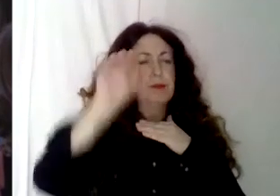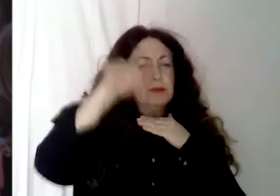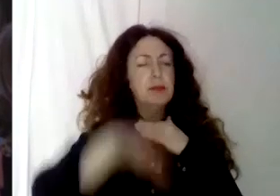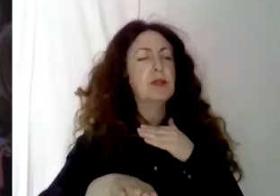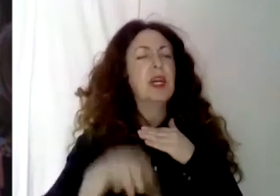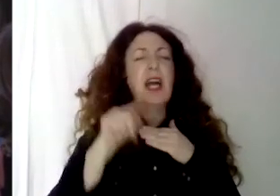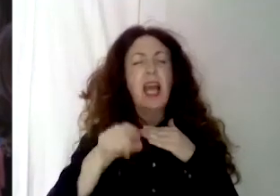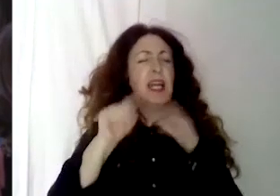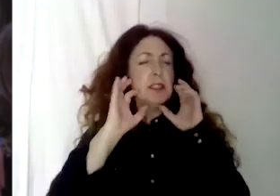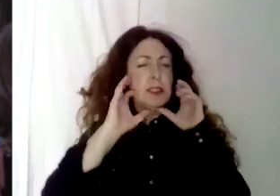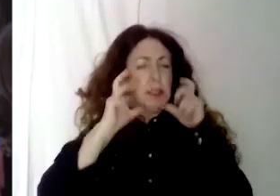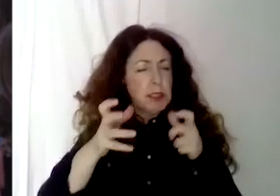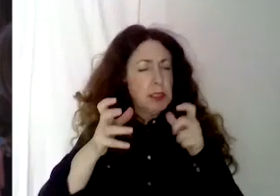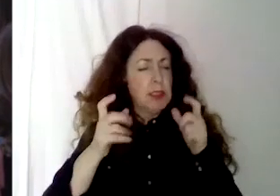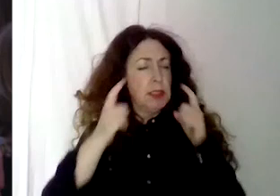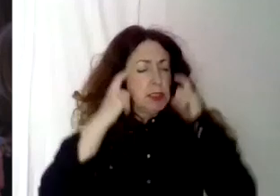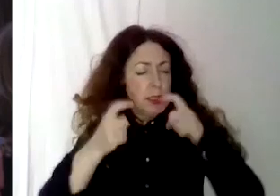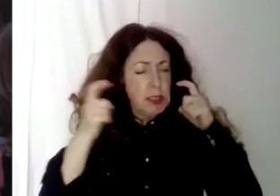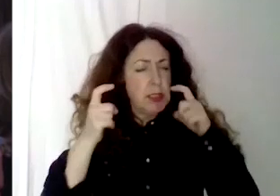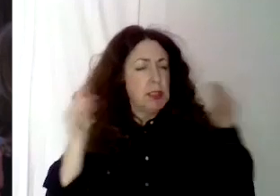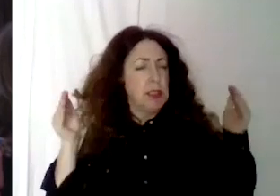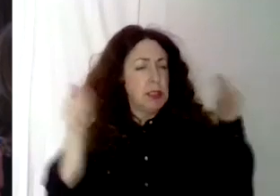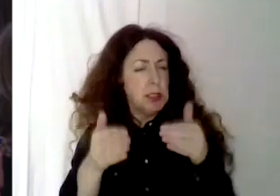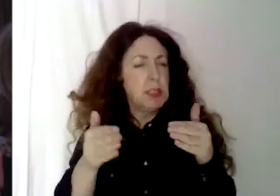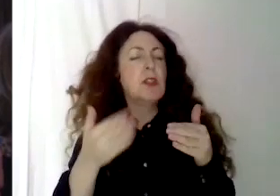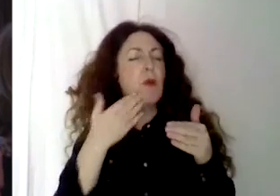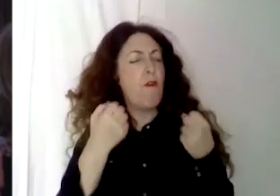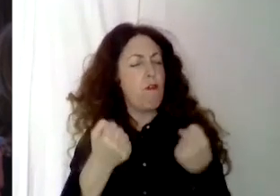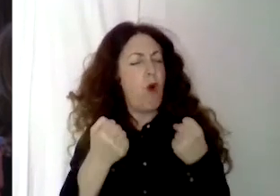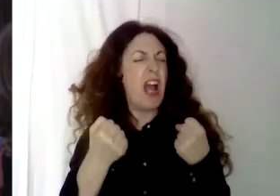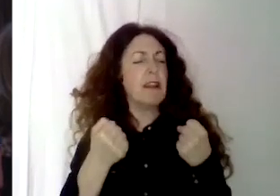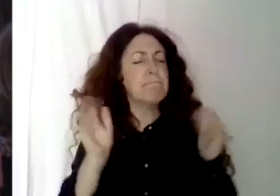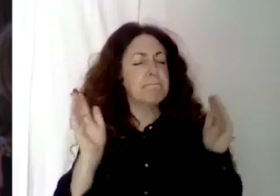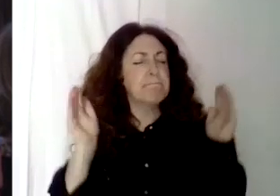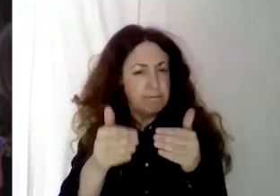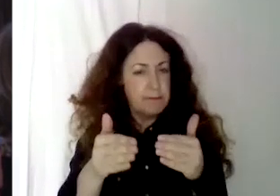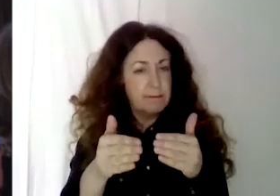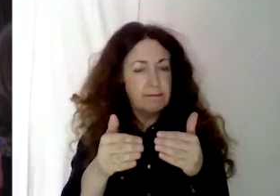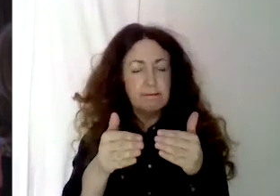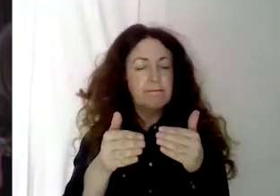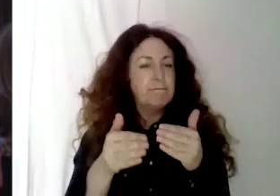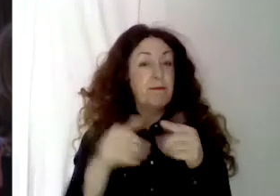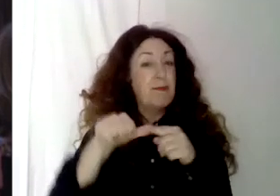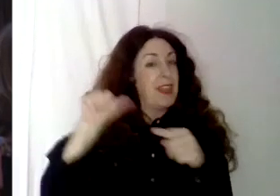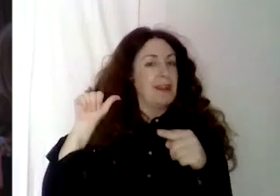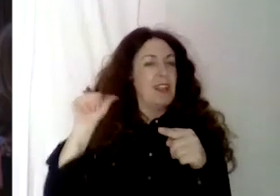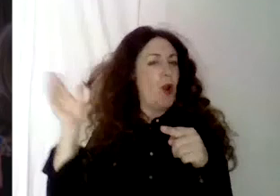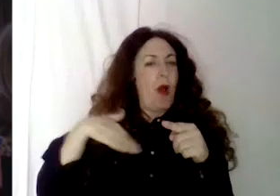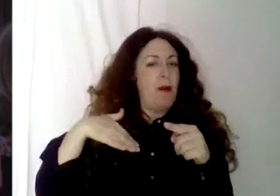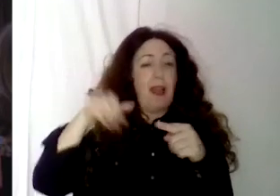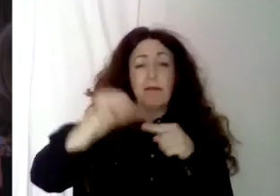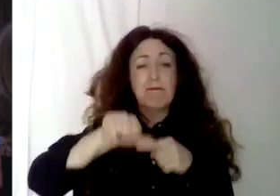nadie, ni antes ni después, ha tenido. Está convencido de que a pesar de